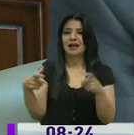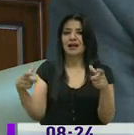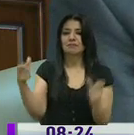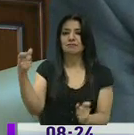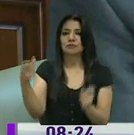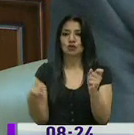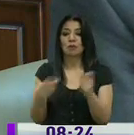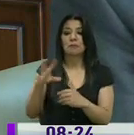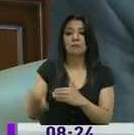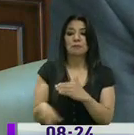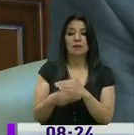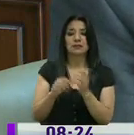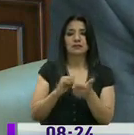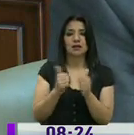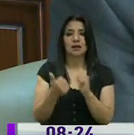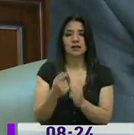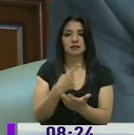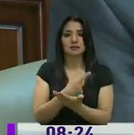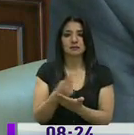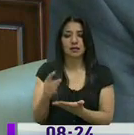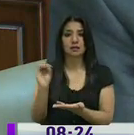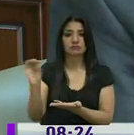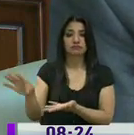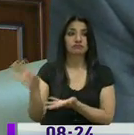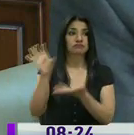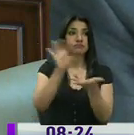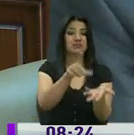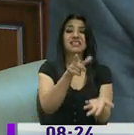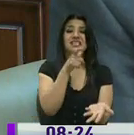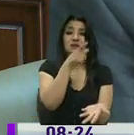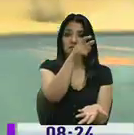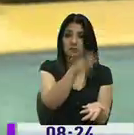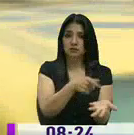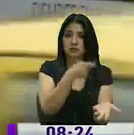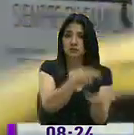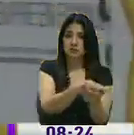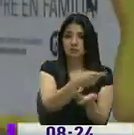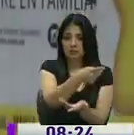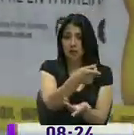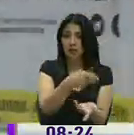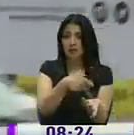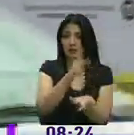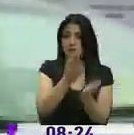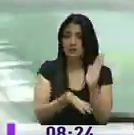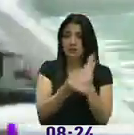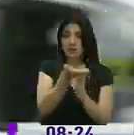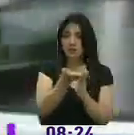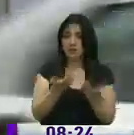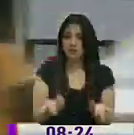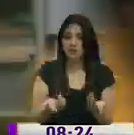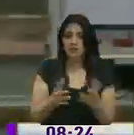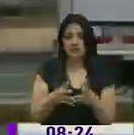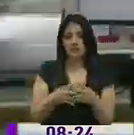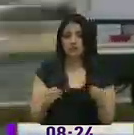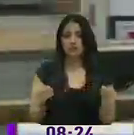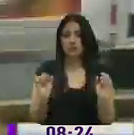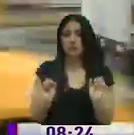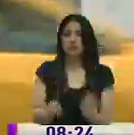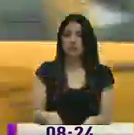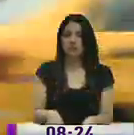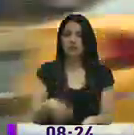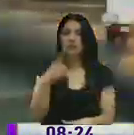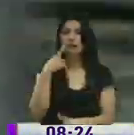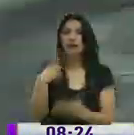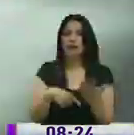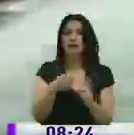la semana a quién vas a trasladar ese costo y es el consumidor final porque dice que es necesario pensar en una alternativa para dejar de